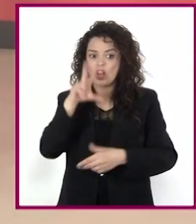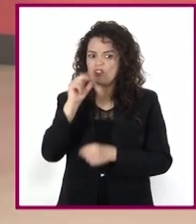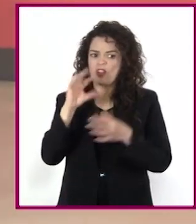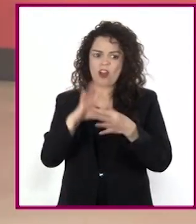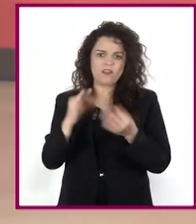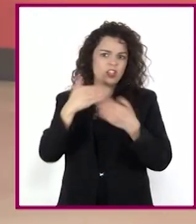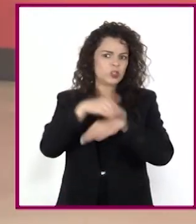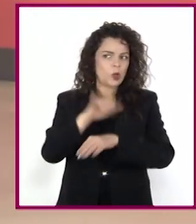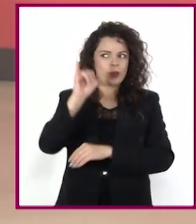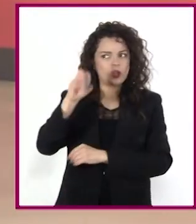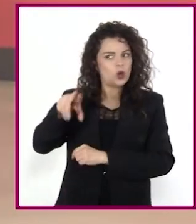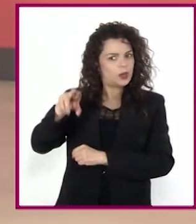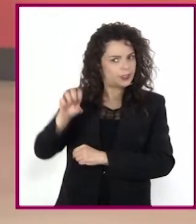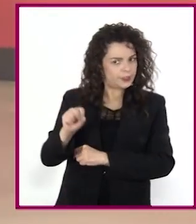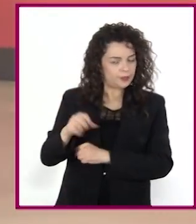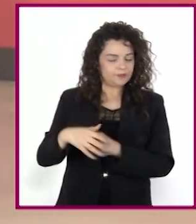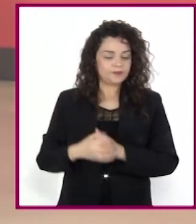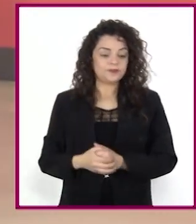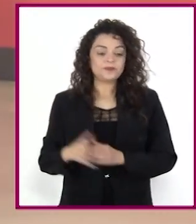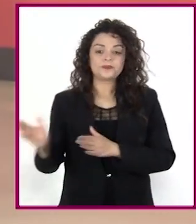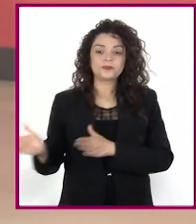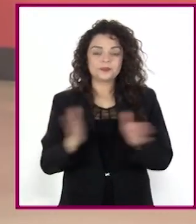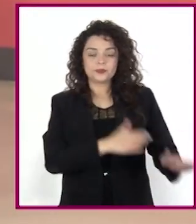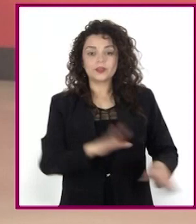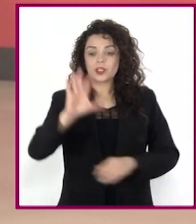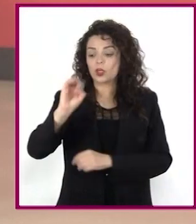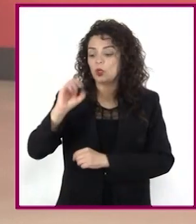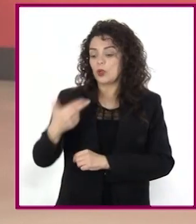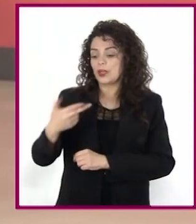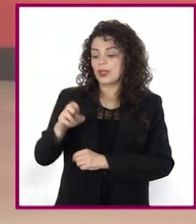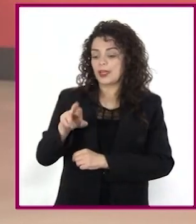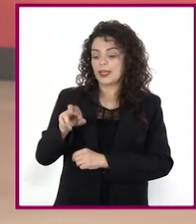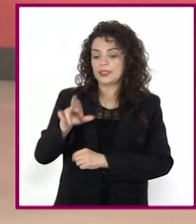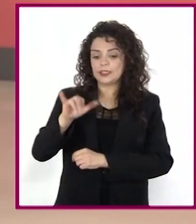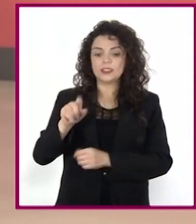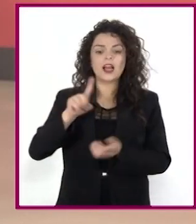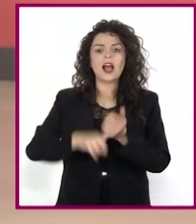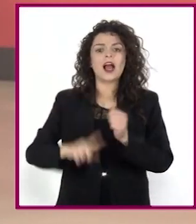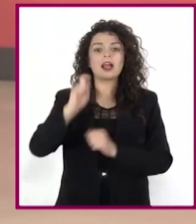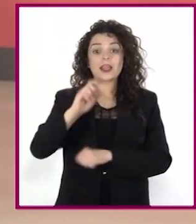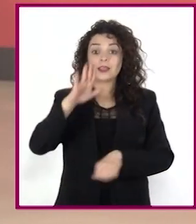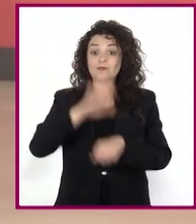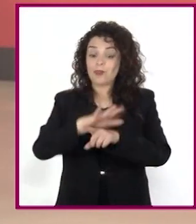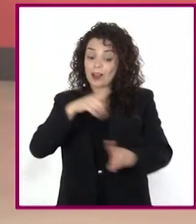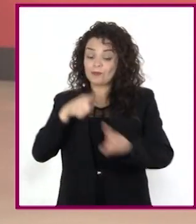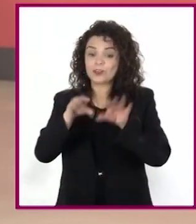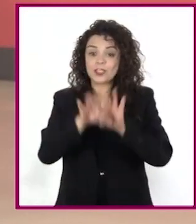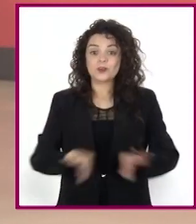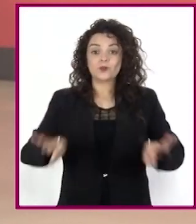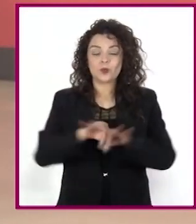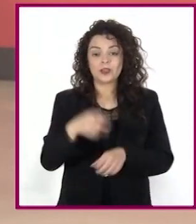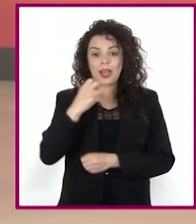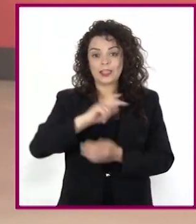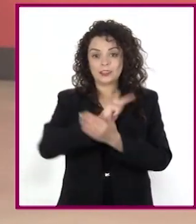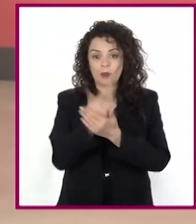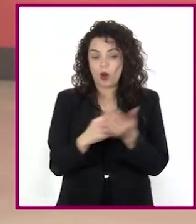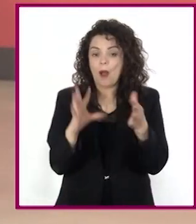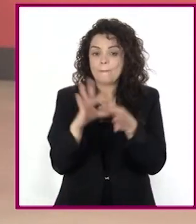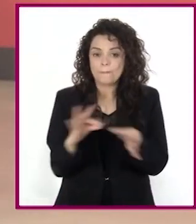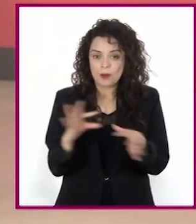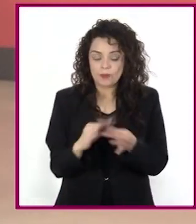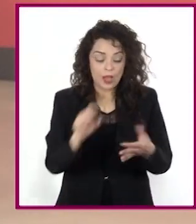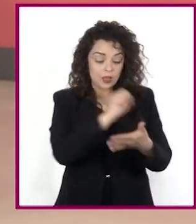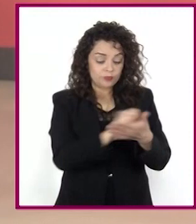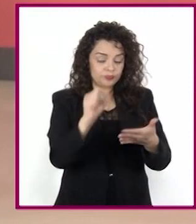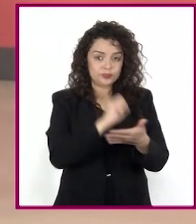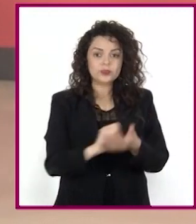Hablemos sobre la coherencia, que como lo mencionamos, es la propiedad principal de la sesión de hoy. En un texto, el significado de